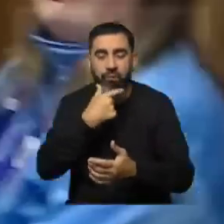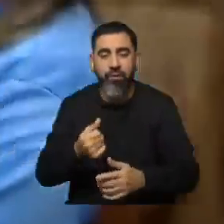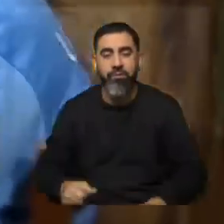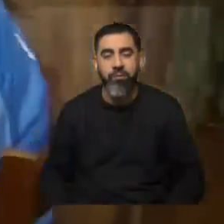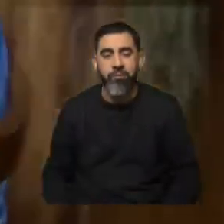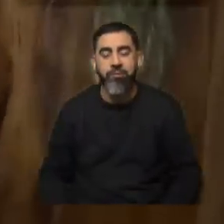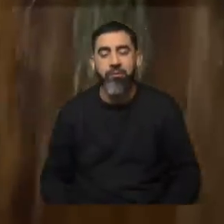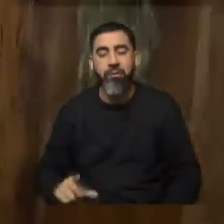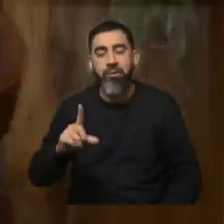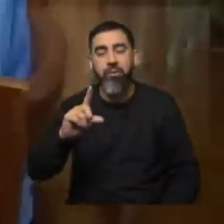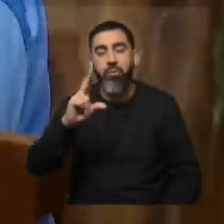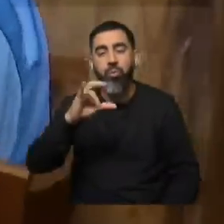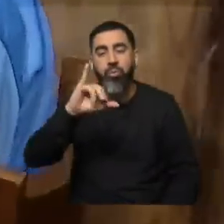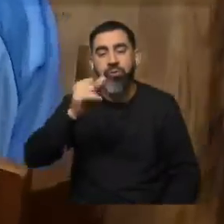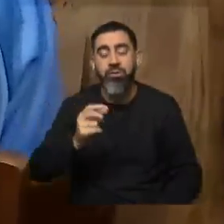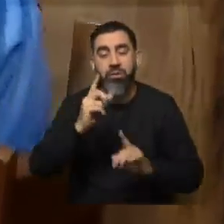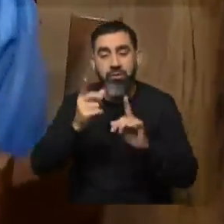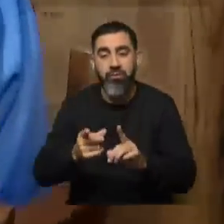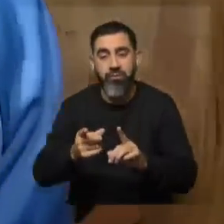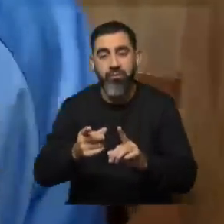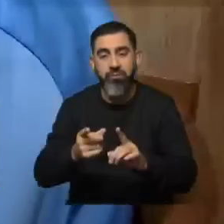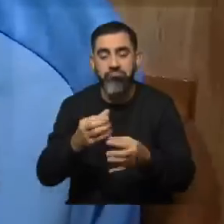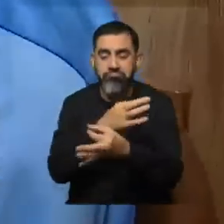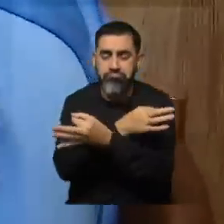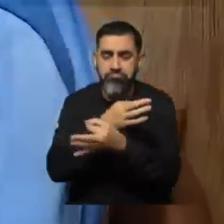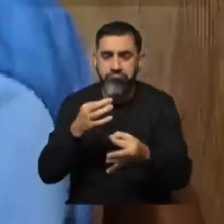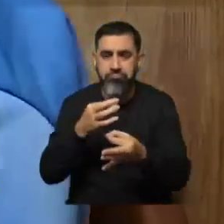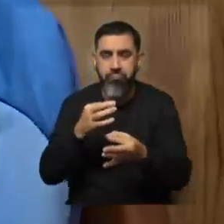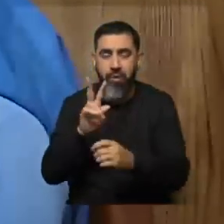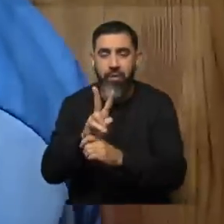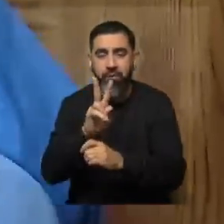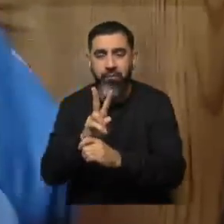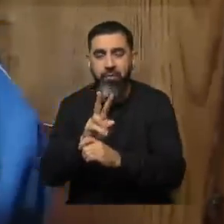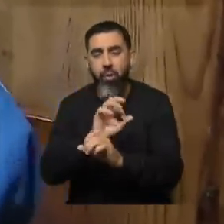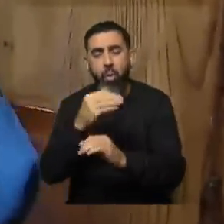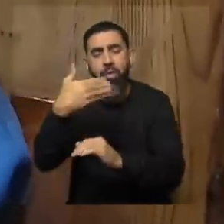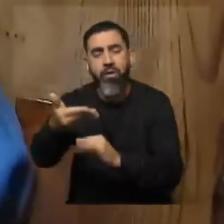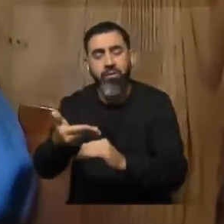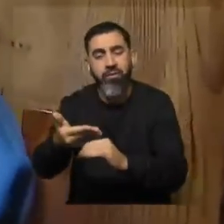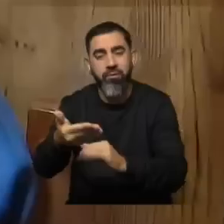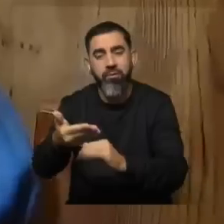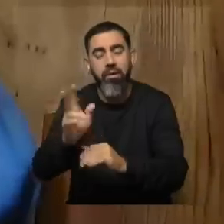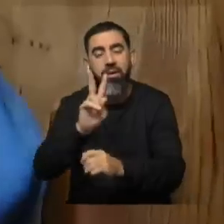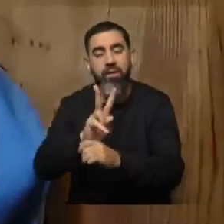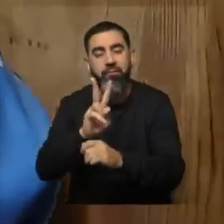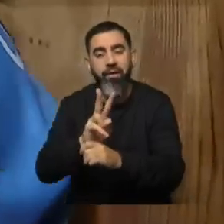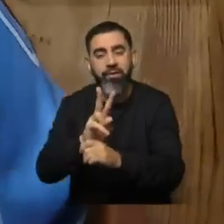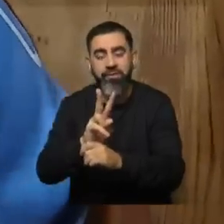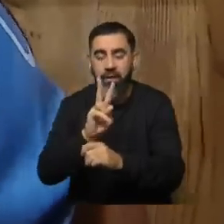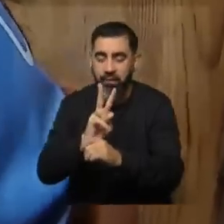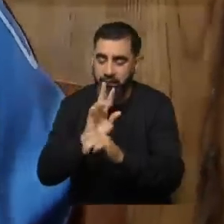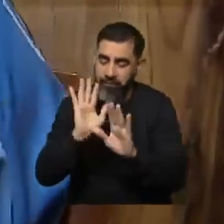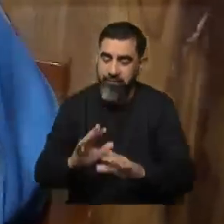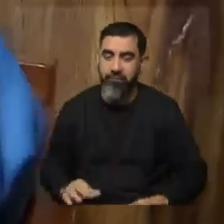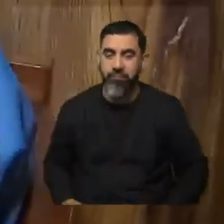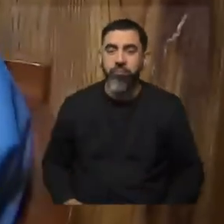y vamos a hablar con Lucía ferraro también que anda muy bien para la defensa era para el ataque usted defensa muy bien